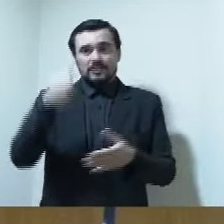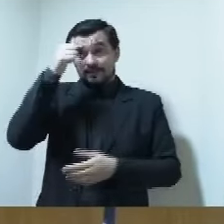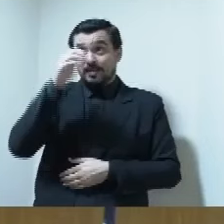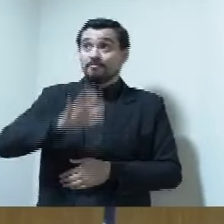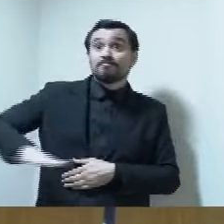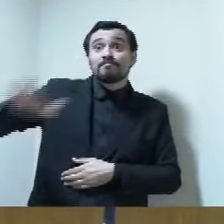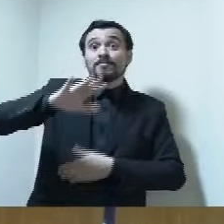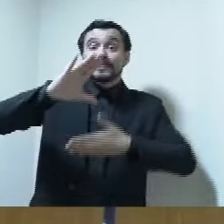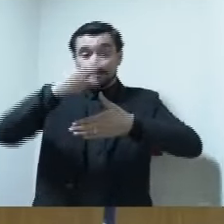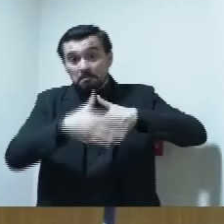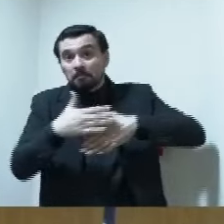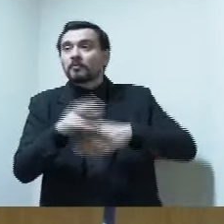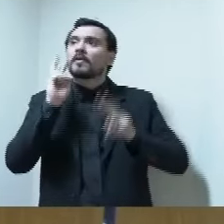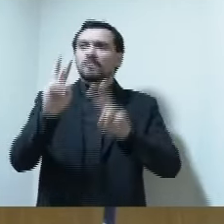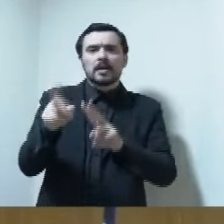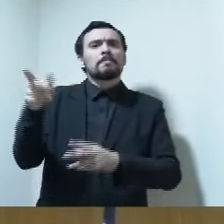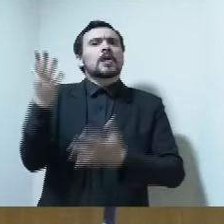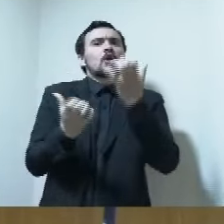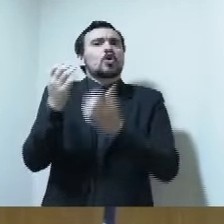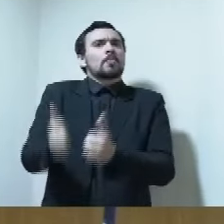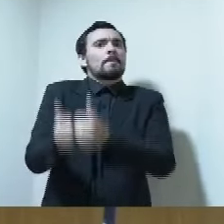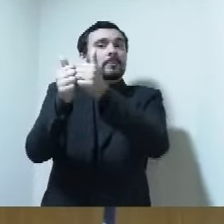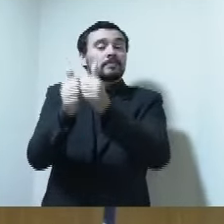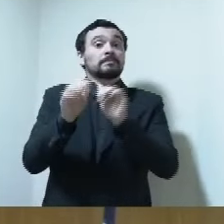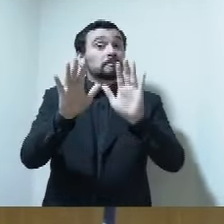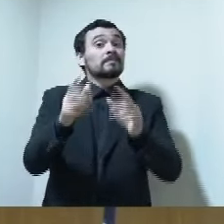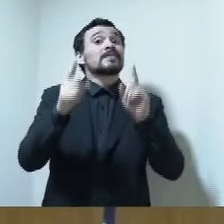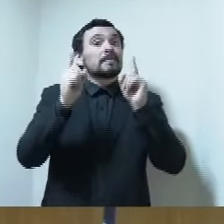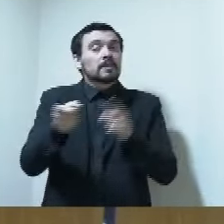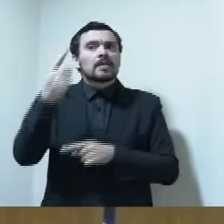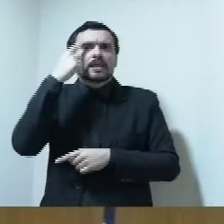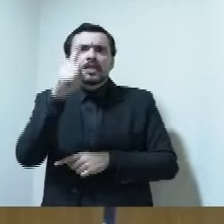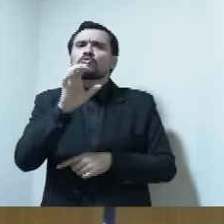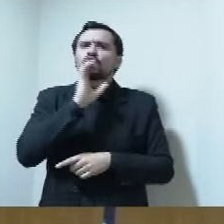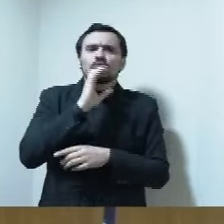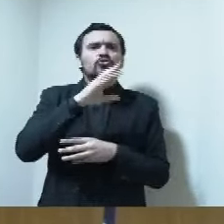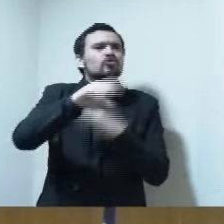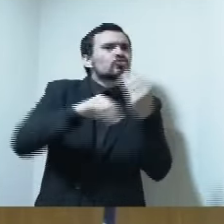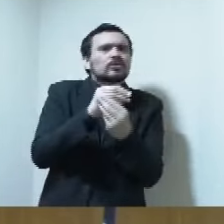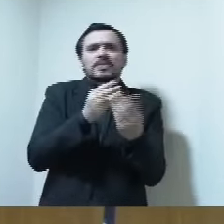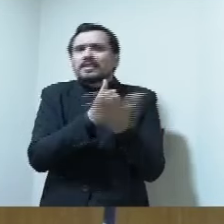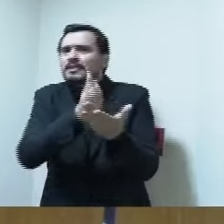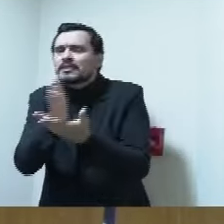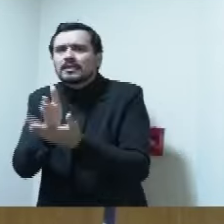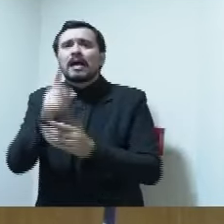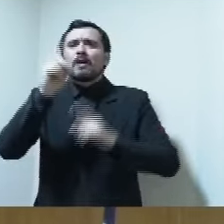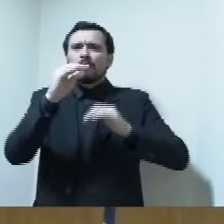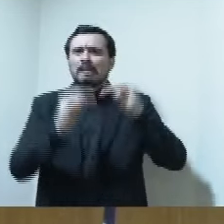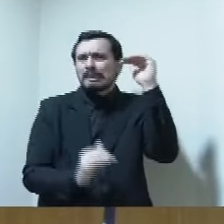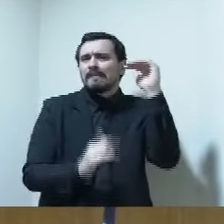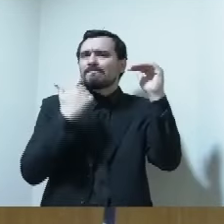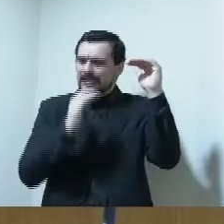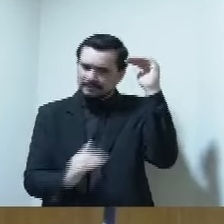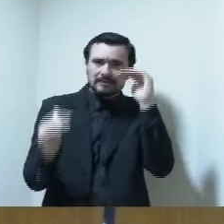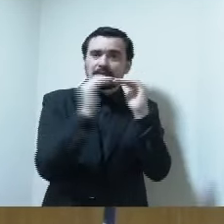el mundo de estabilidad macroeconómica. También se comenzaron a idear programas sociales para cerrar la brecha de la desigualdad. El